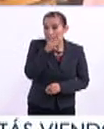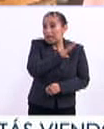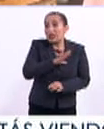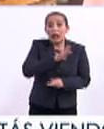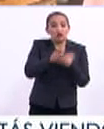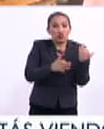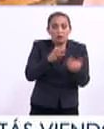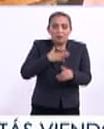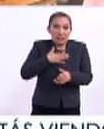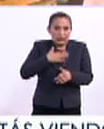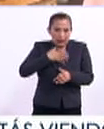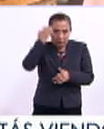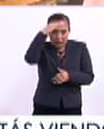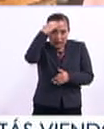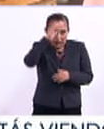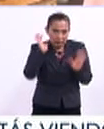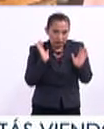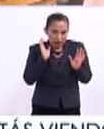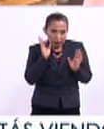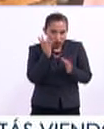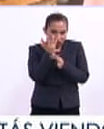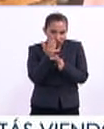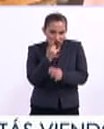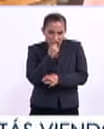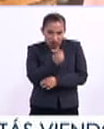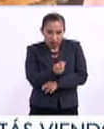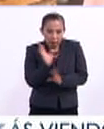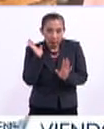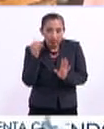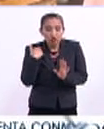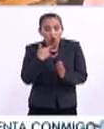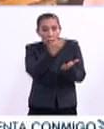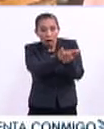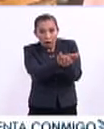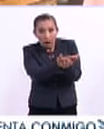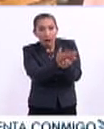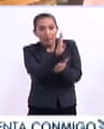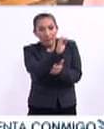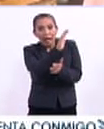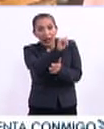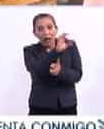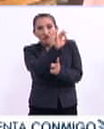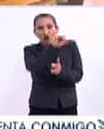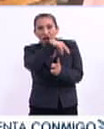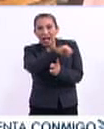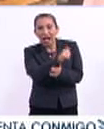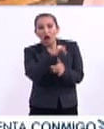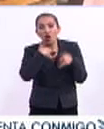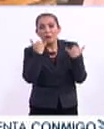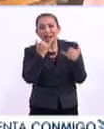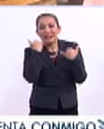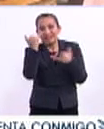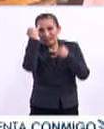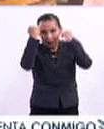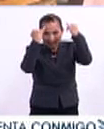general, puedo hablar de mi propia experiencia. Y yo estuve solicitando la beca del FONCA de jóvenes